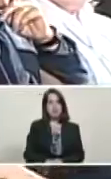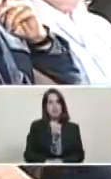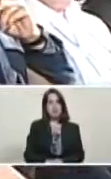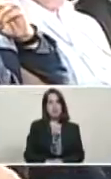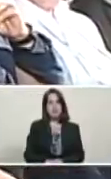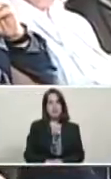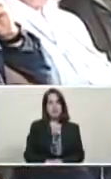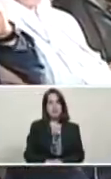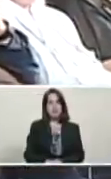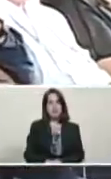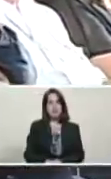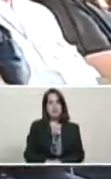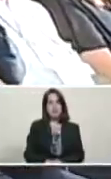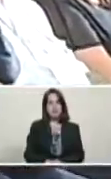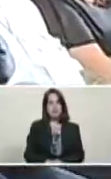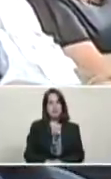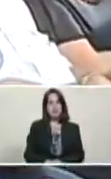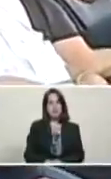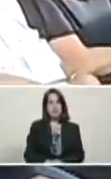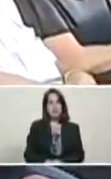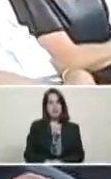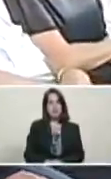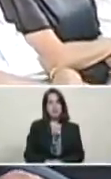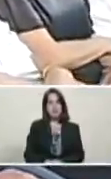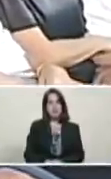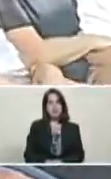pero eso es lo que es